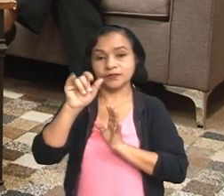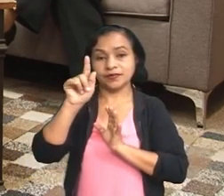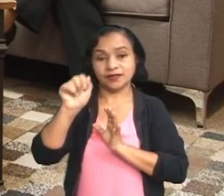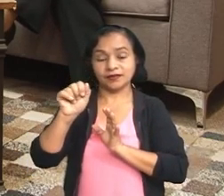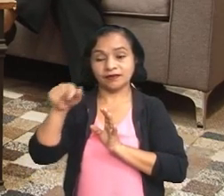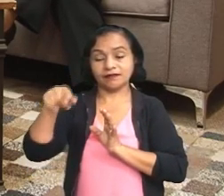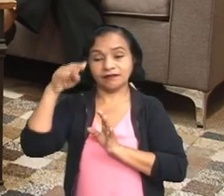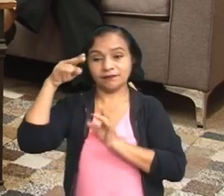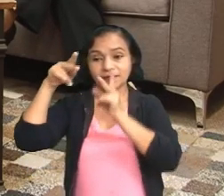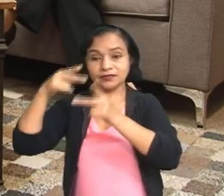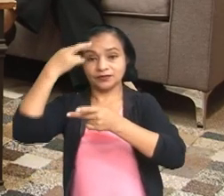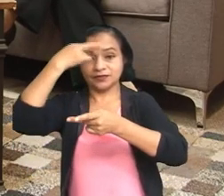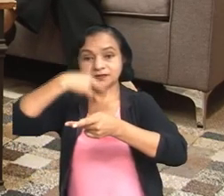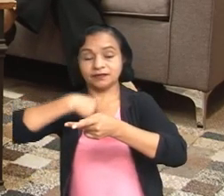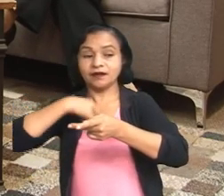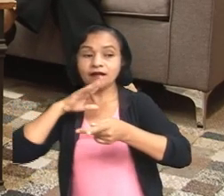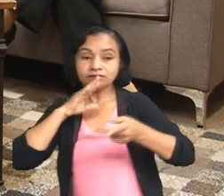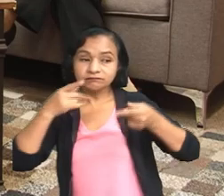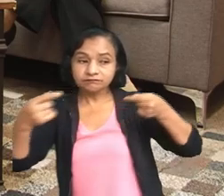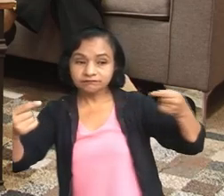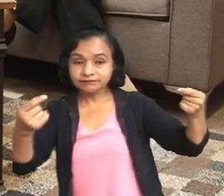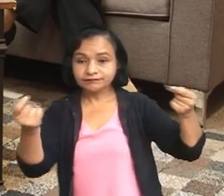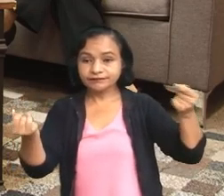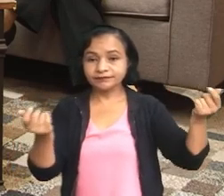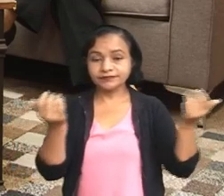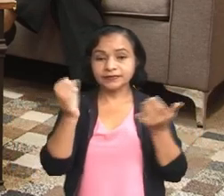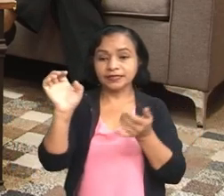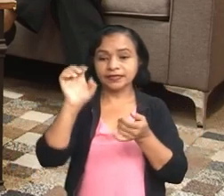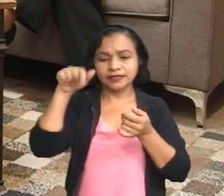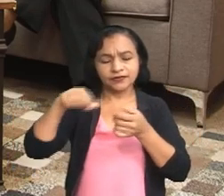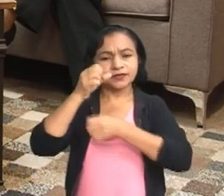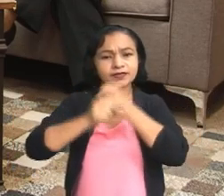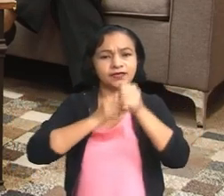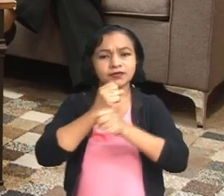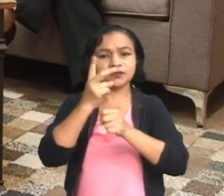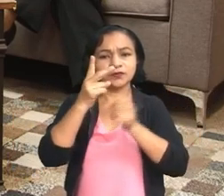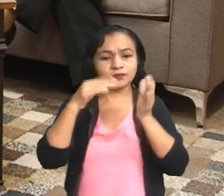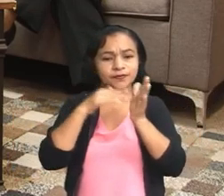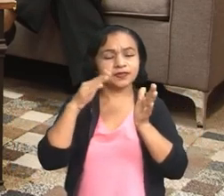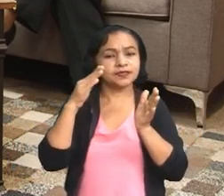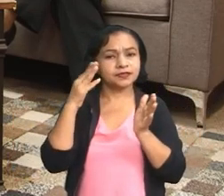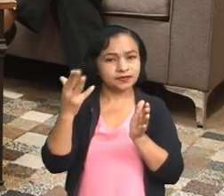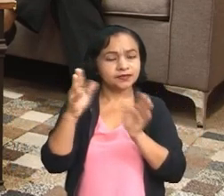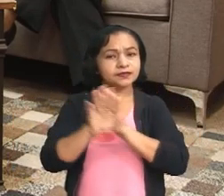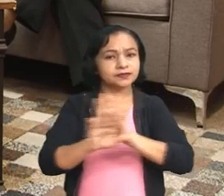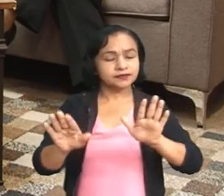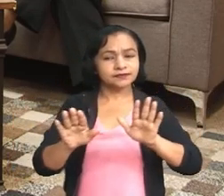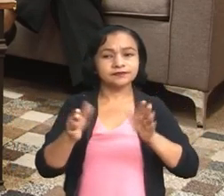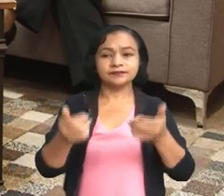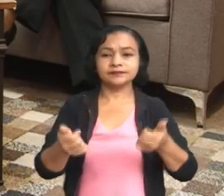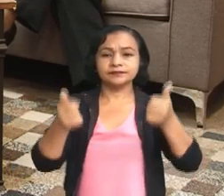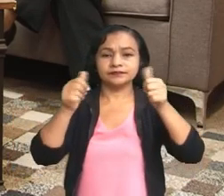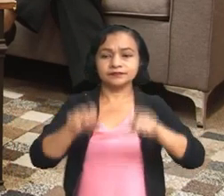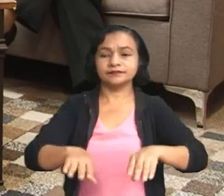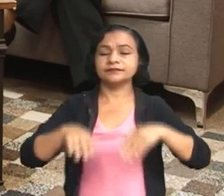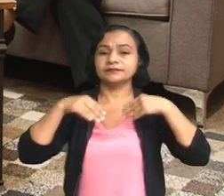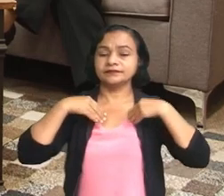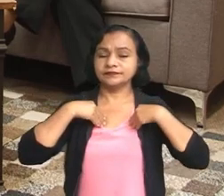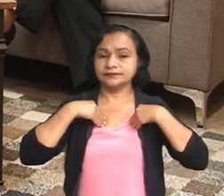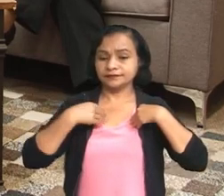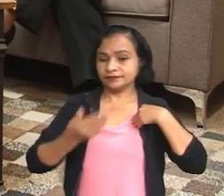Esa es una de las tantas, pero también esa se aprobó en enero de este año, después de esa gran consulta. También acabamos de